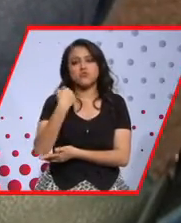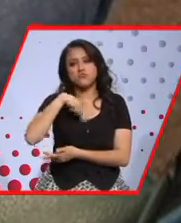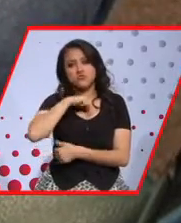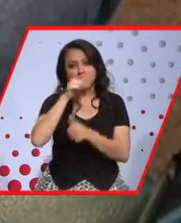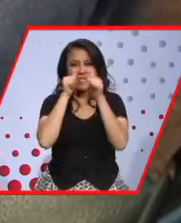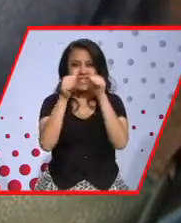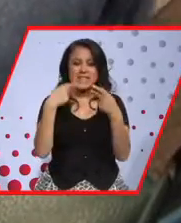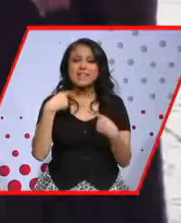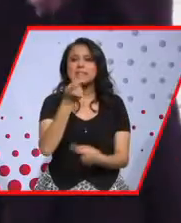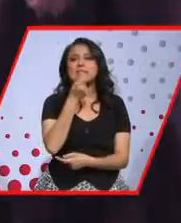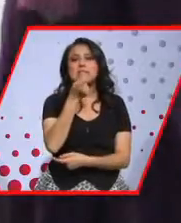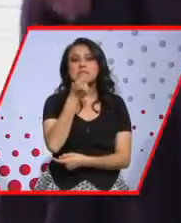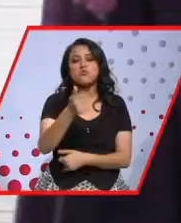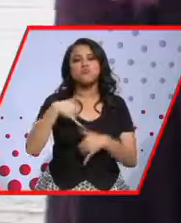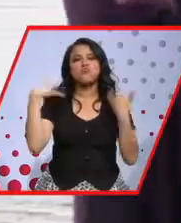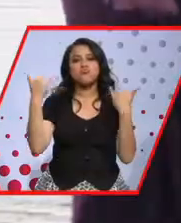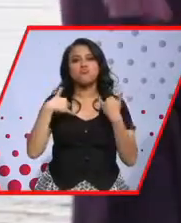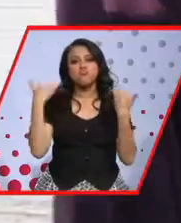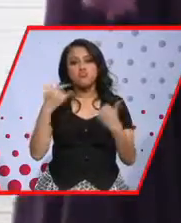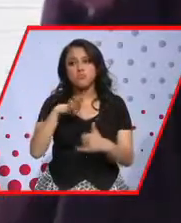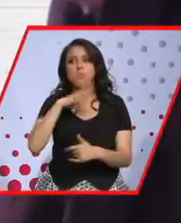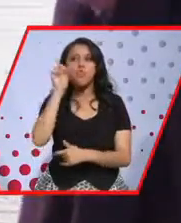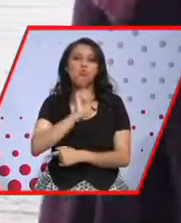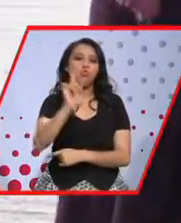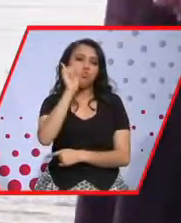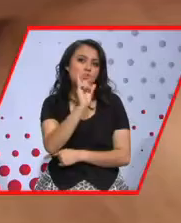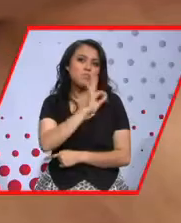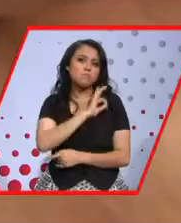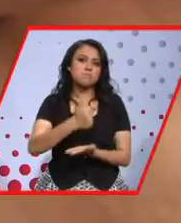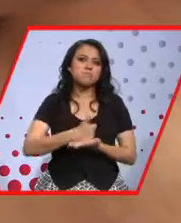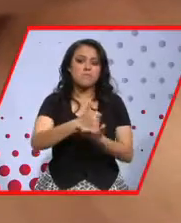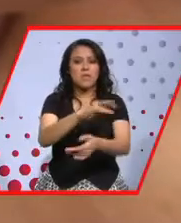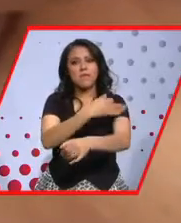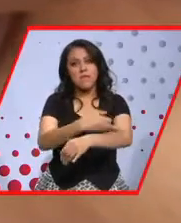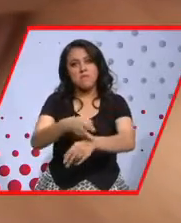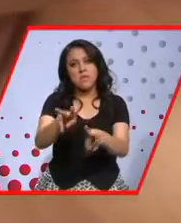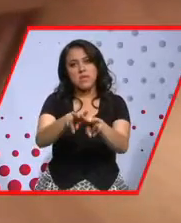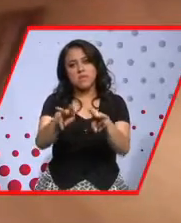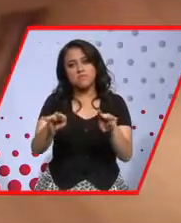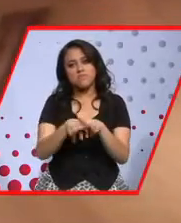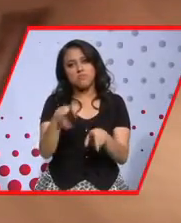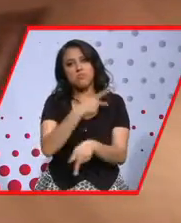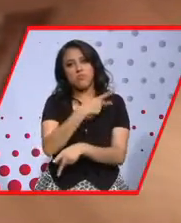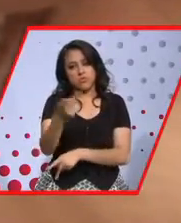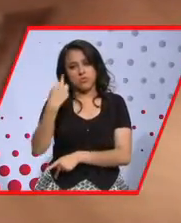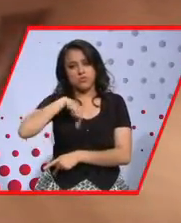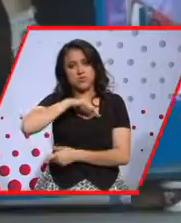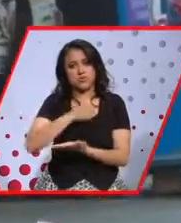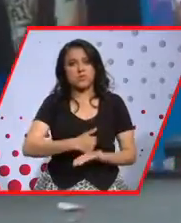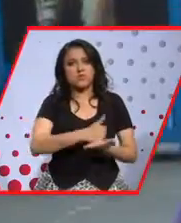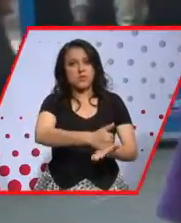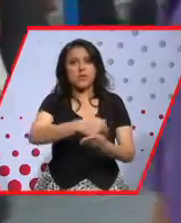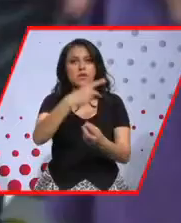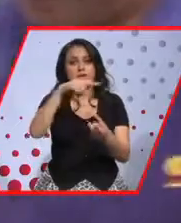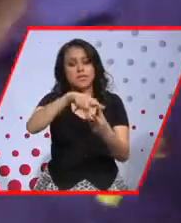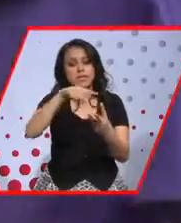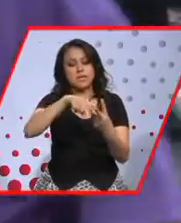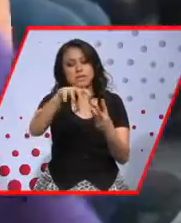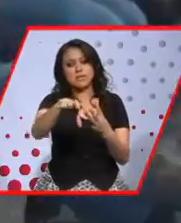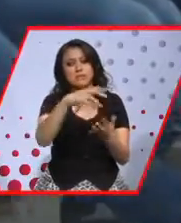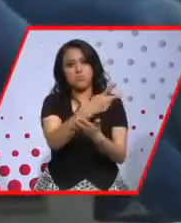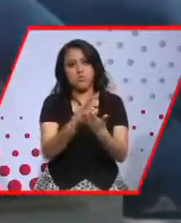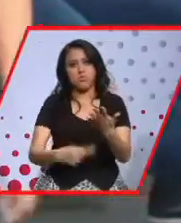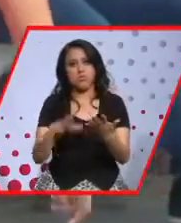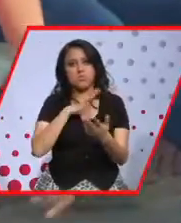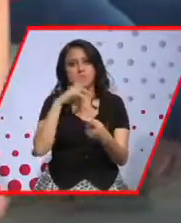a niños, adolescentes y jóvenes, mujeres, familias de escasos recursos. Lo hacemos a través de tres grandes programas.